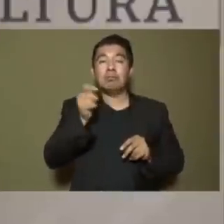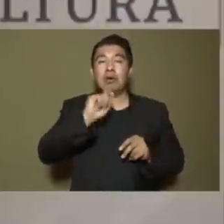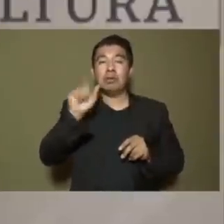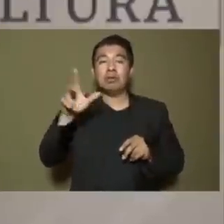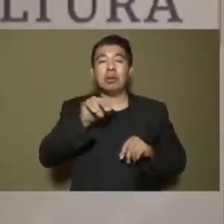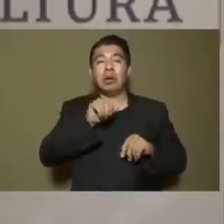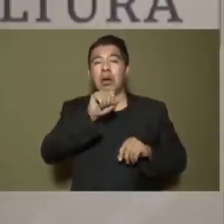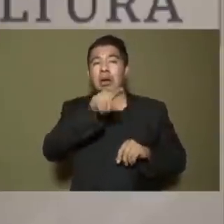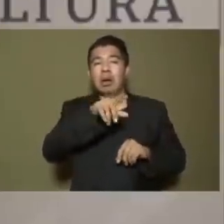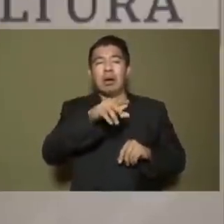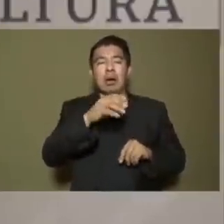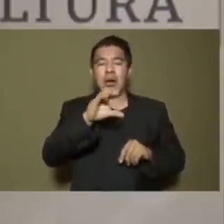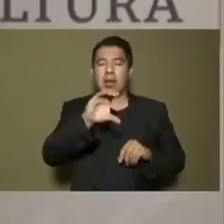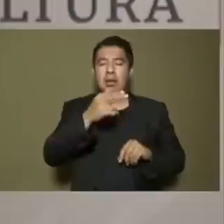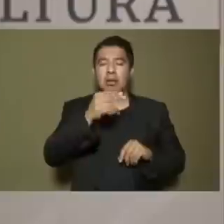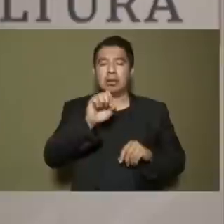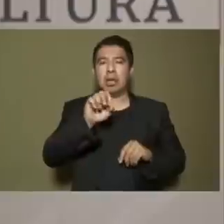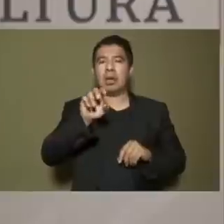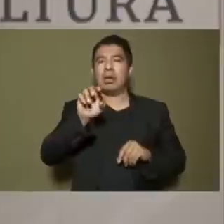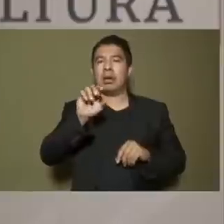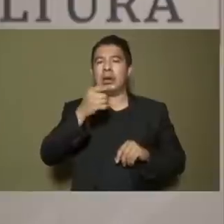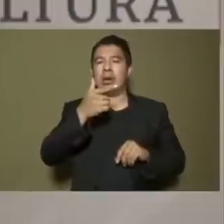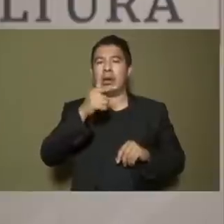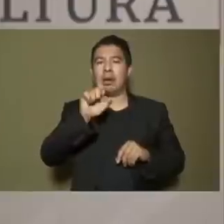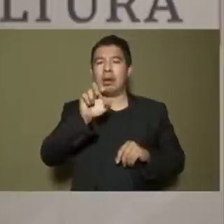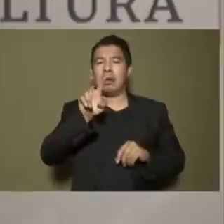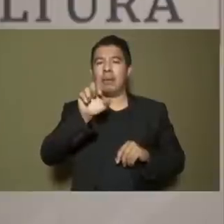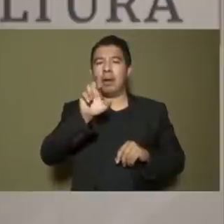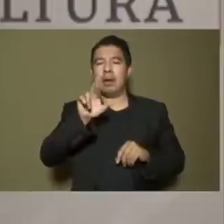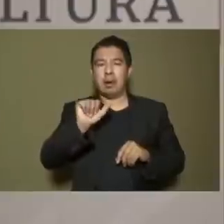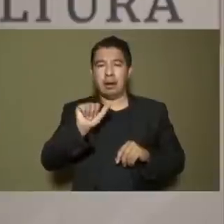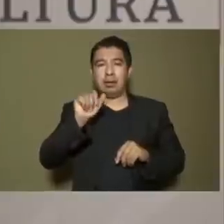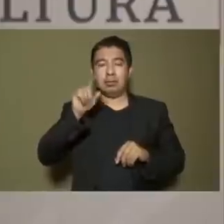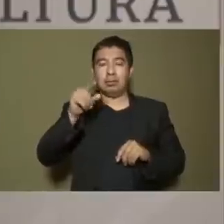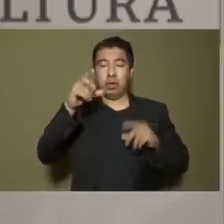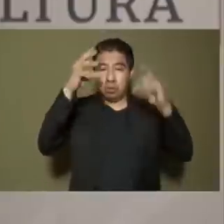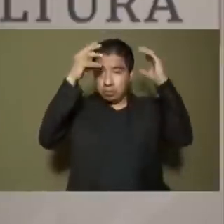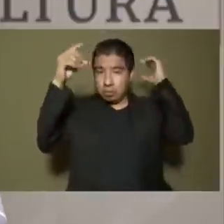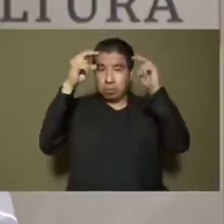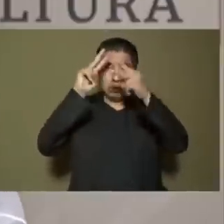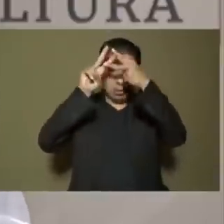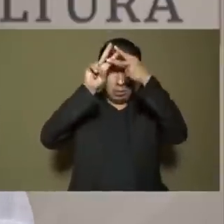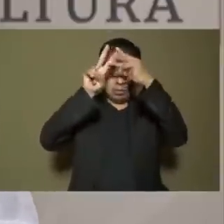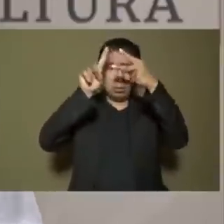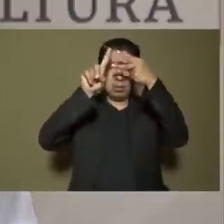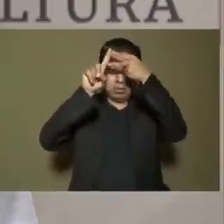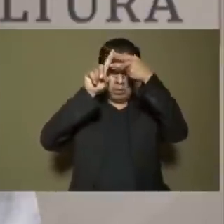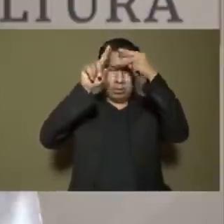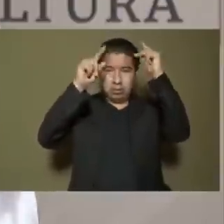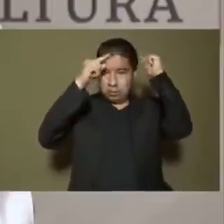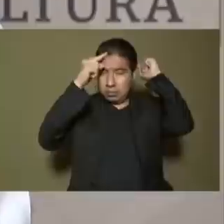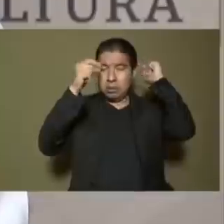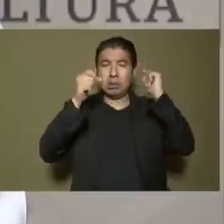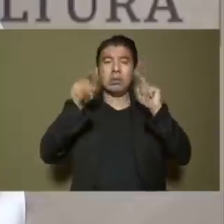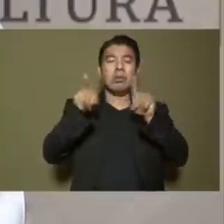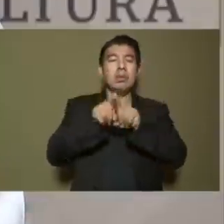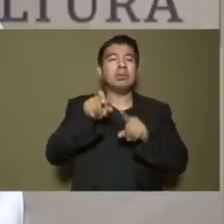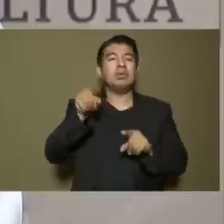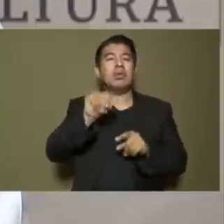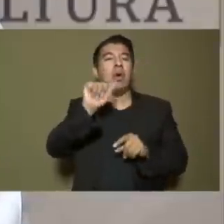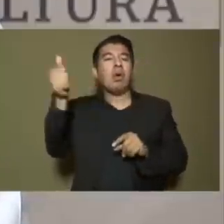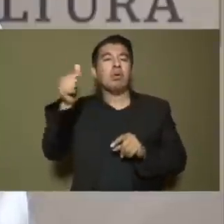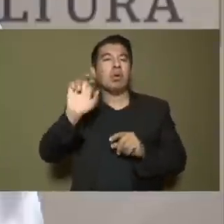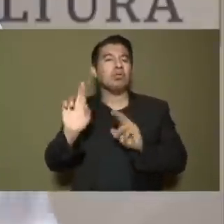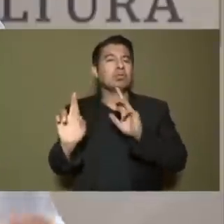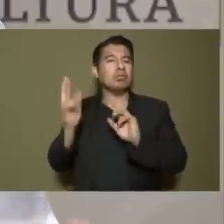antes de acompañar a Fidel Castro y a otros revolucionarios para ir